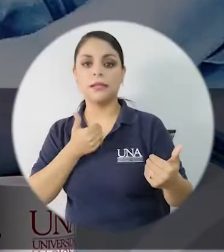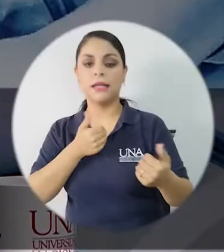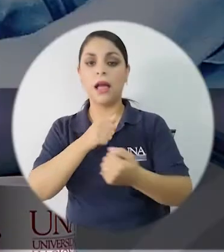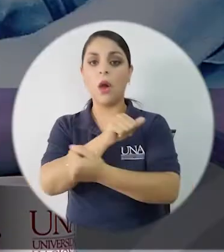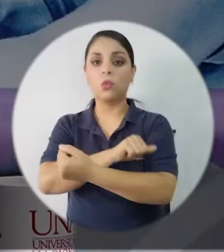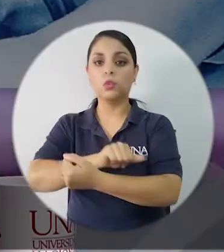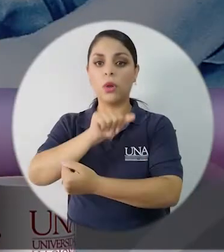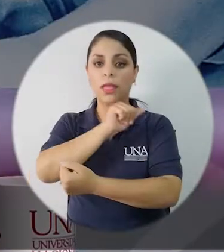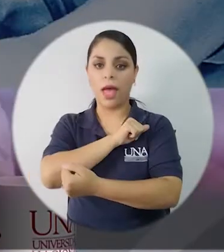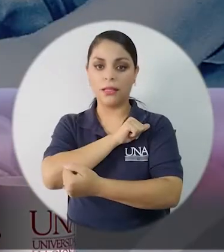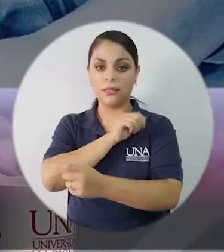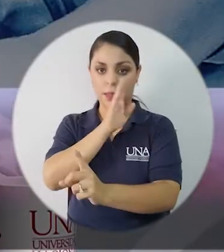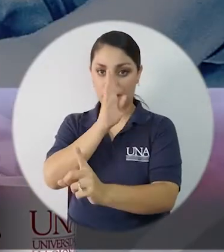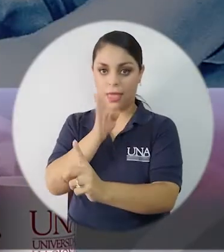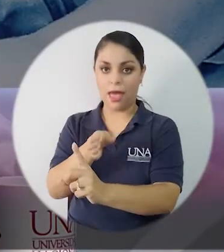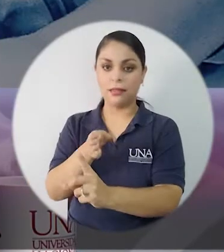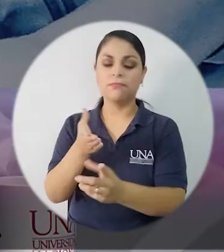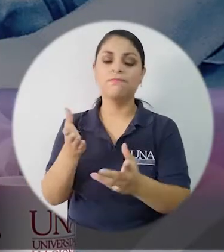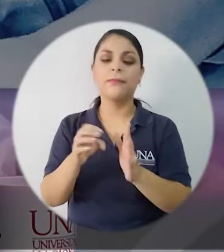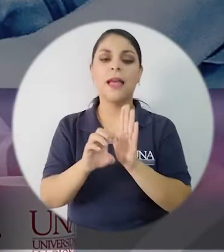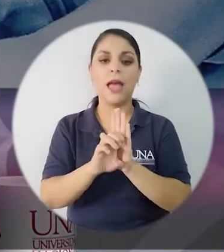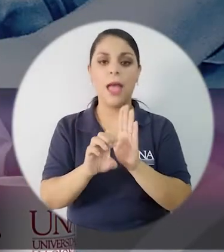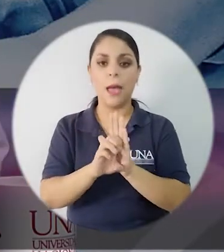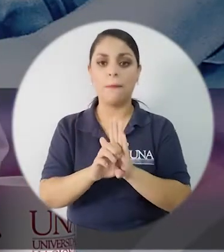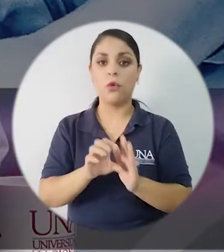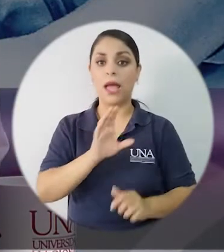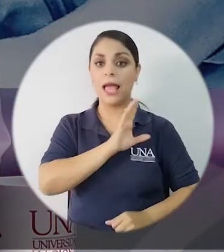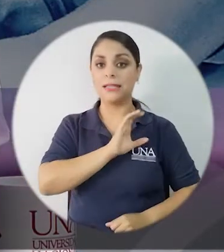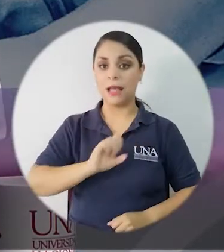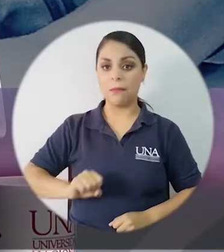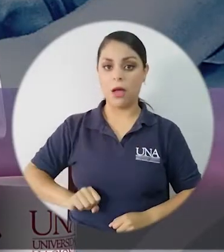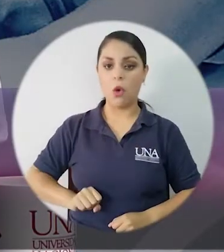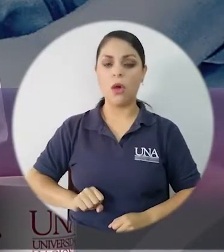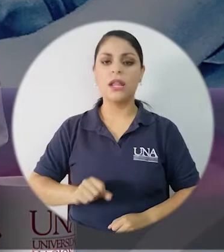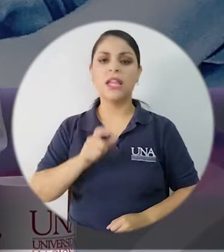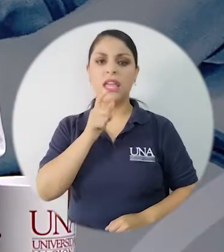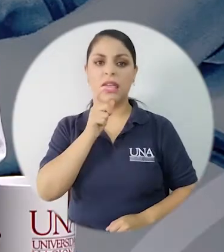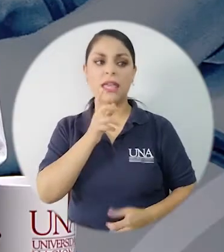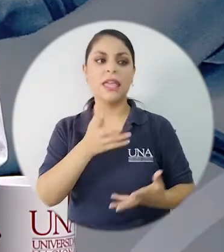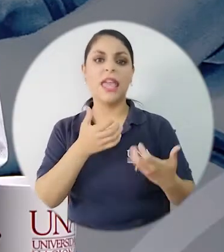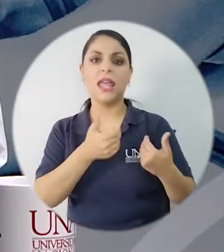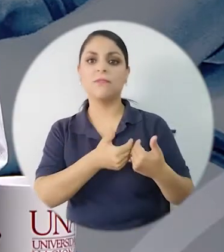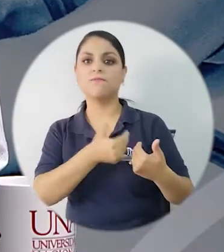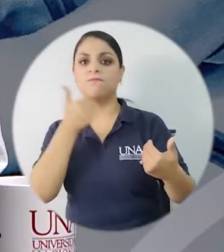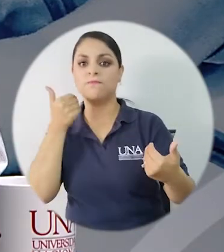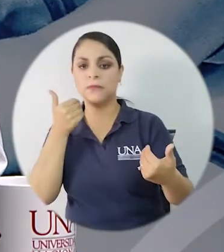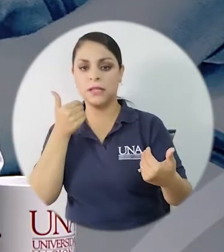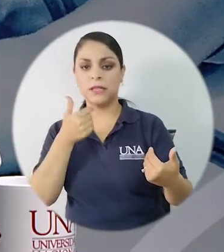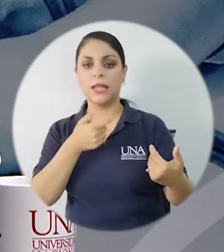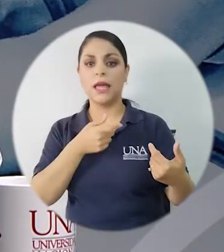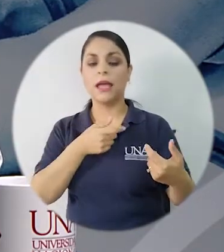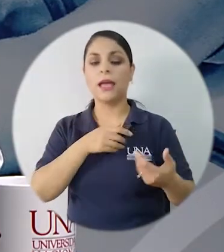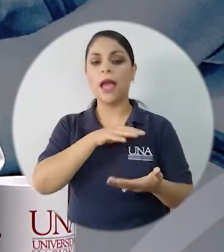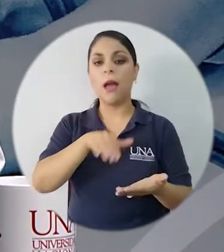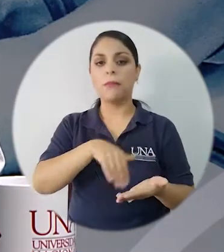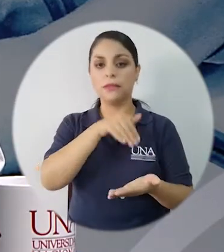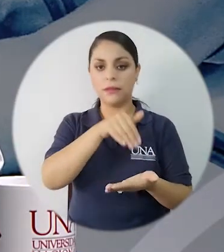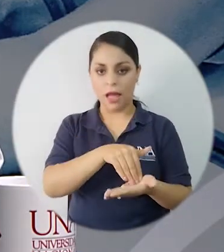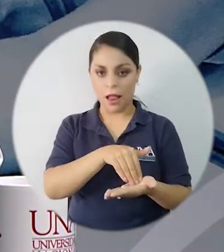autoridad inmediata. Y la autoridad inmediata, por ejemplo, de El Salvador es zafarse de